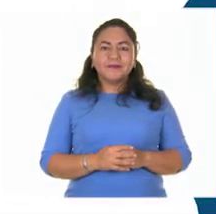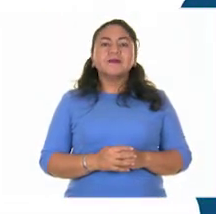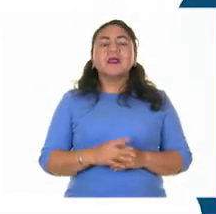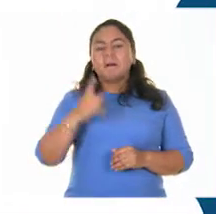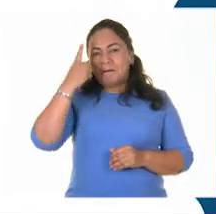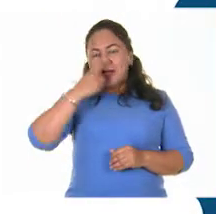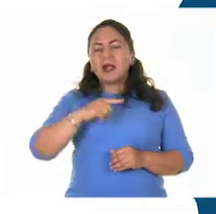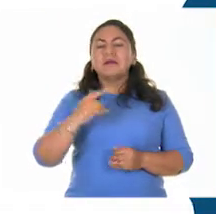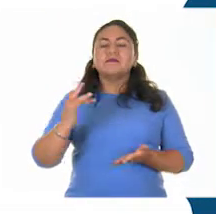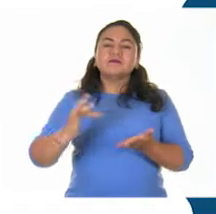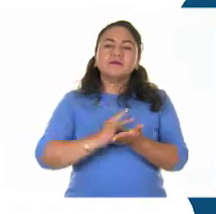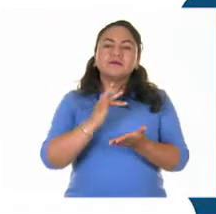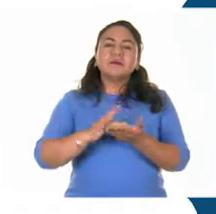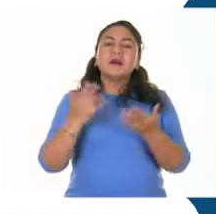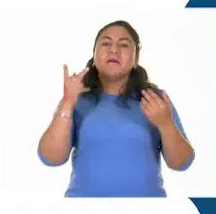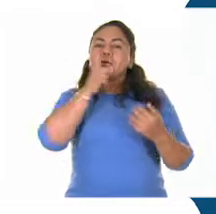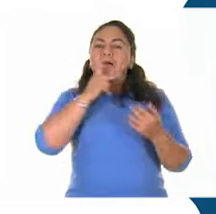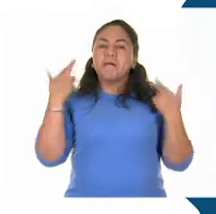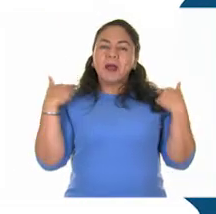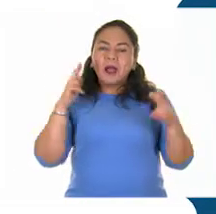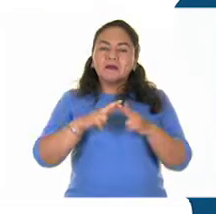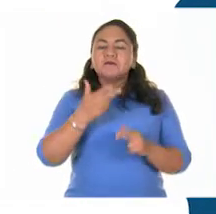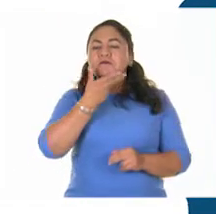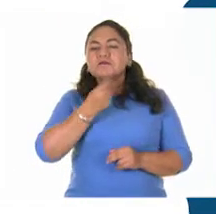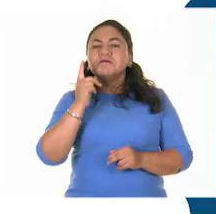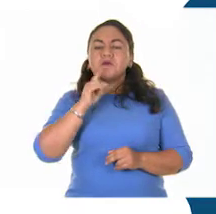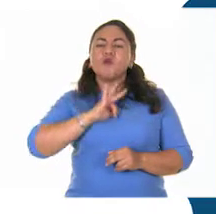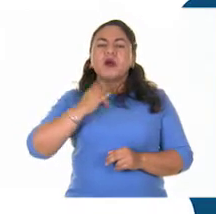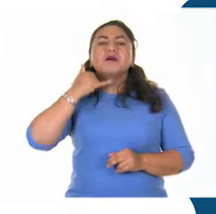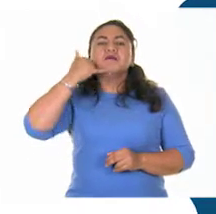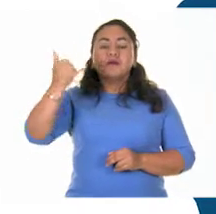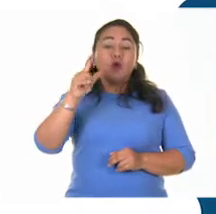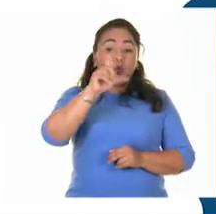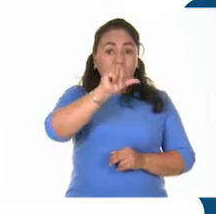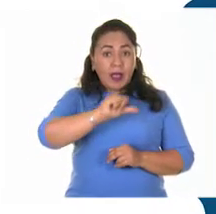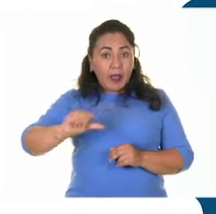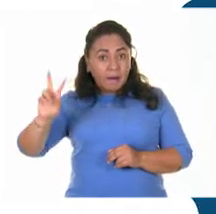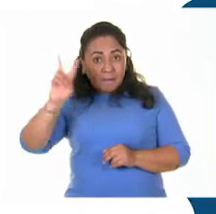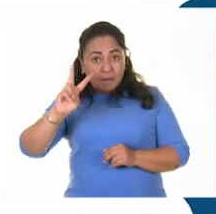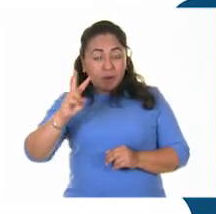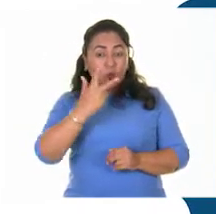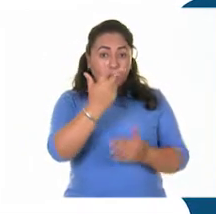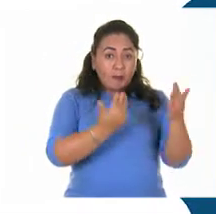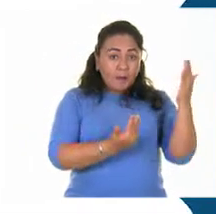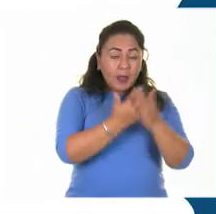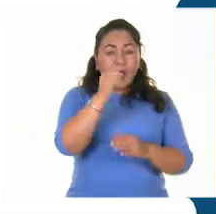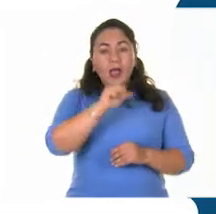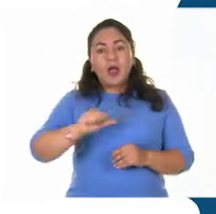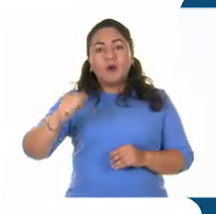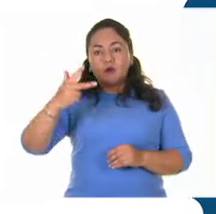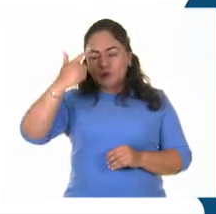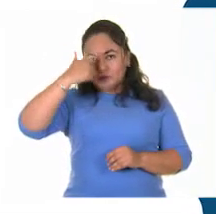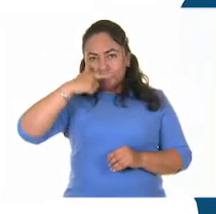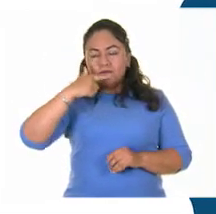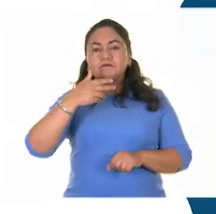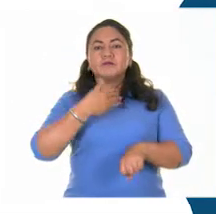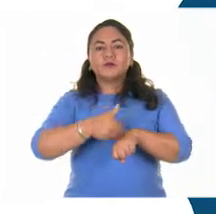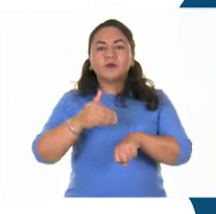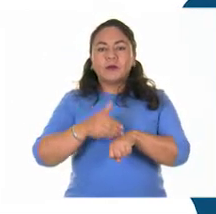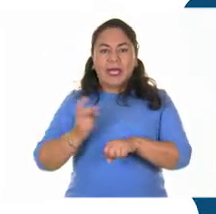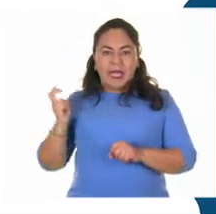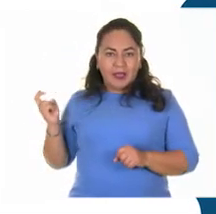Para solicitar apoyo pedagógico, comunícate con maestras y maestros de lunes a viernes de 8 a 20 horas al